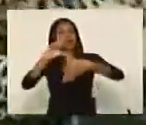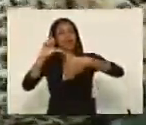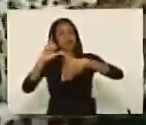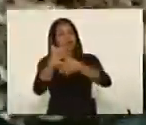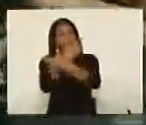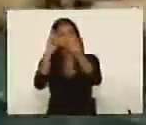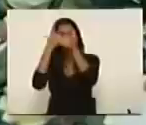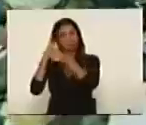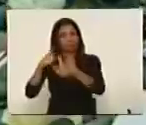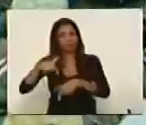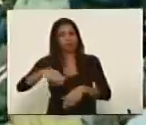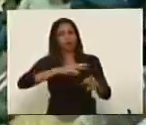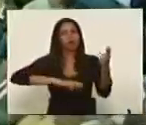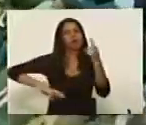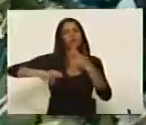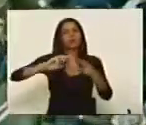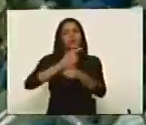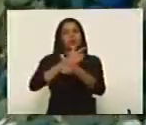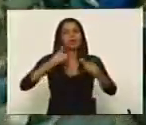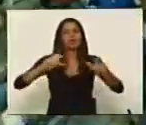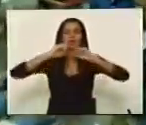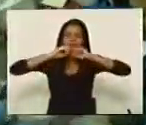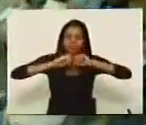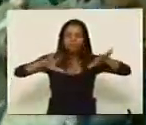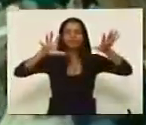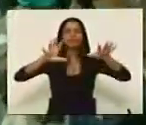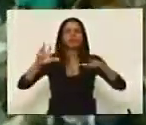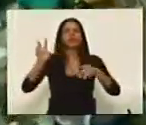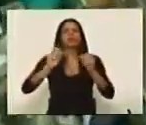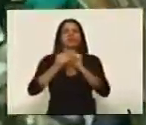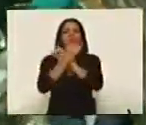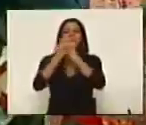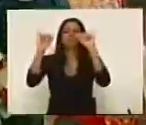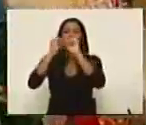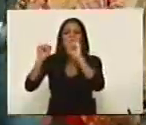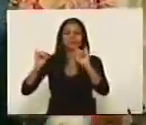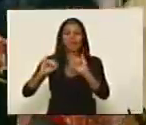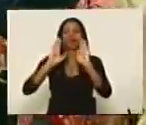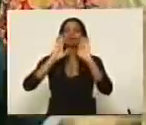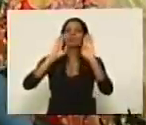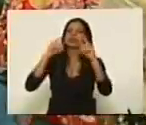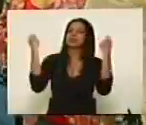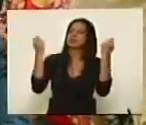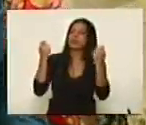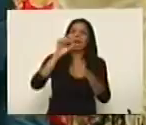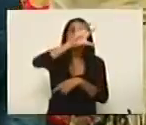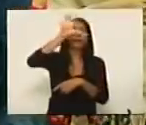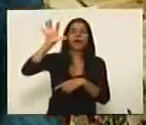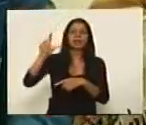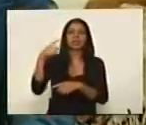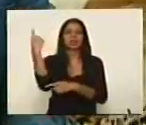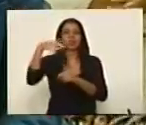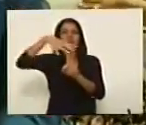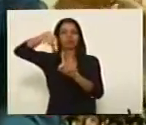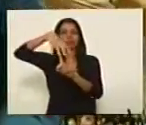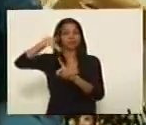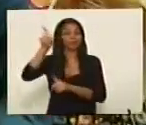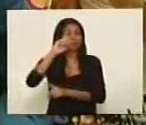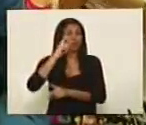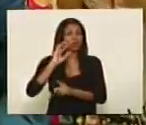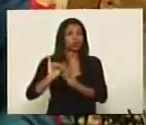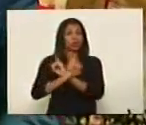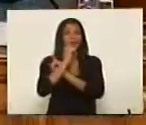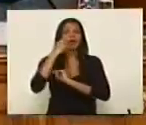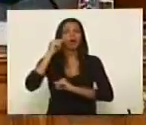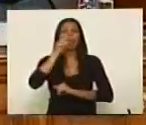esta revolución liberadora, esperanzadora y emancipadora da un mensaje de que los pueblos del mundo no están solos mientras el Frente de la República está un